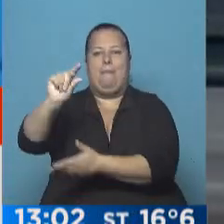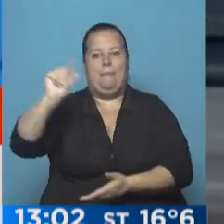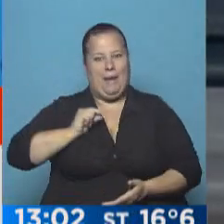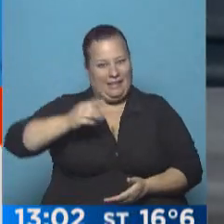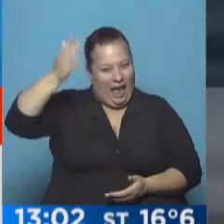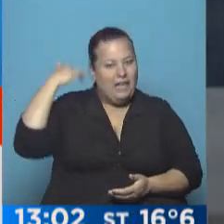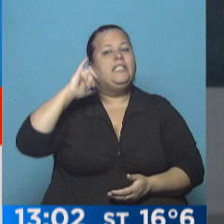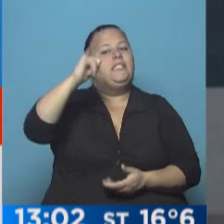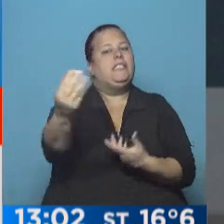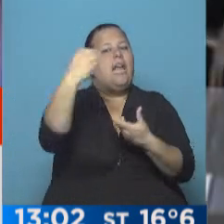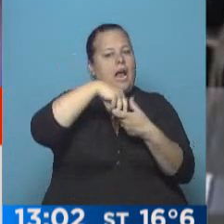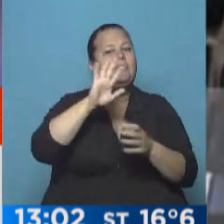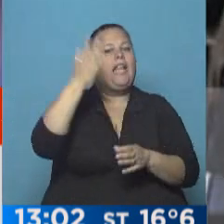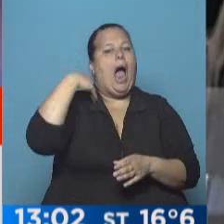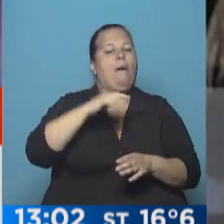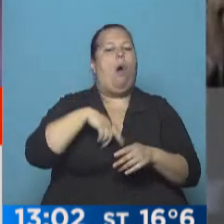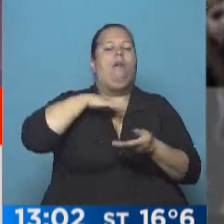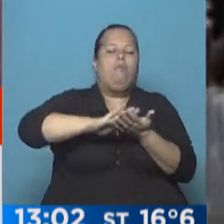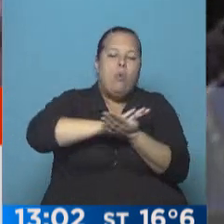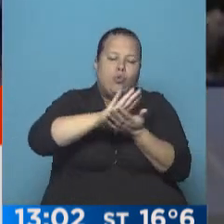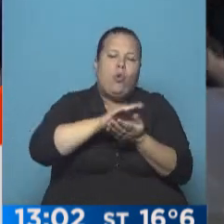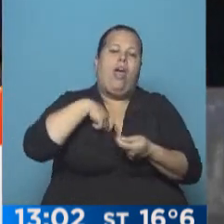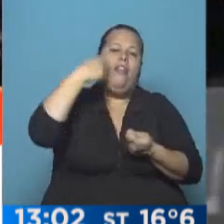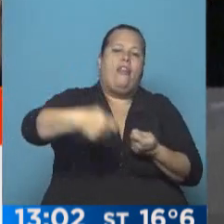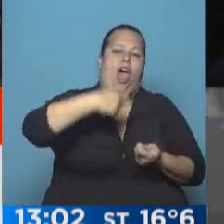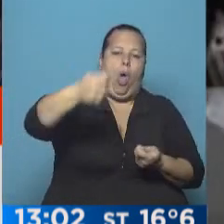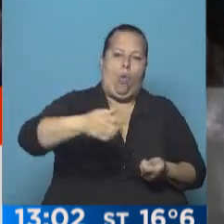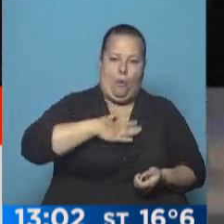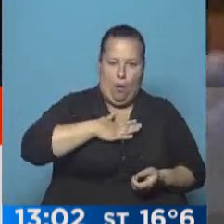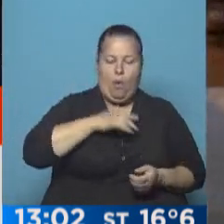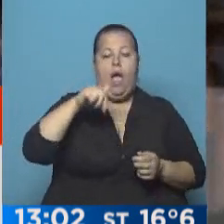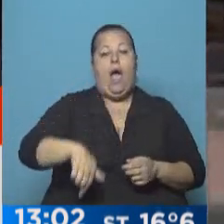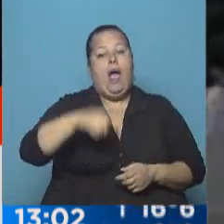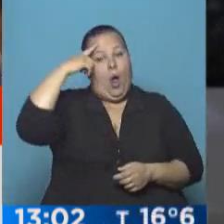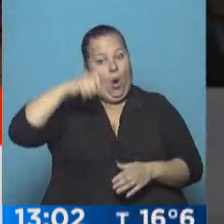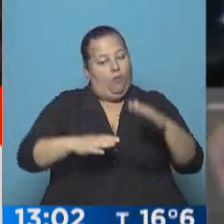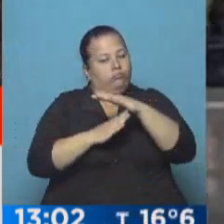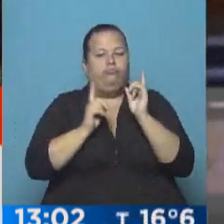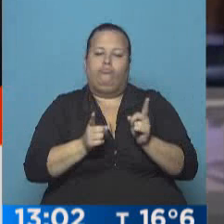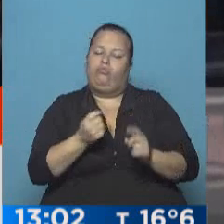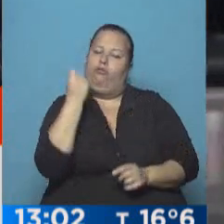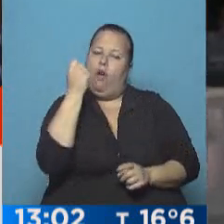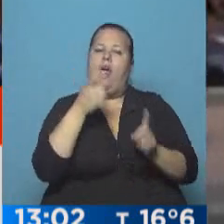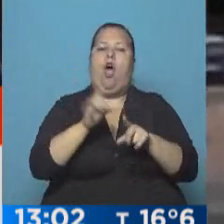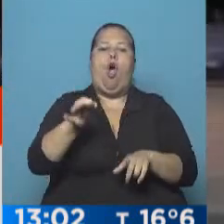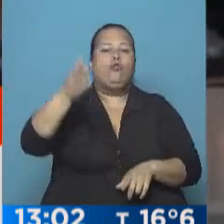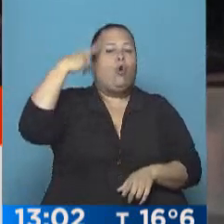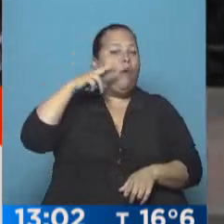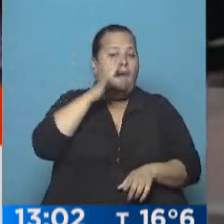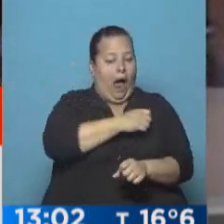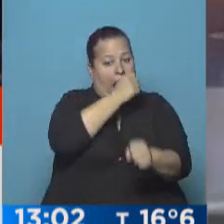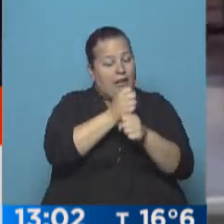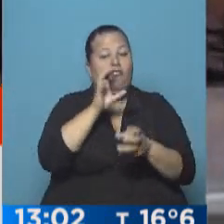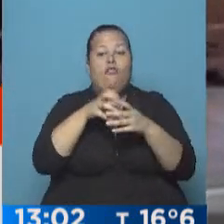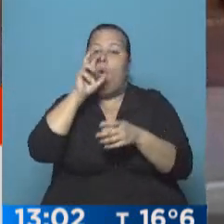que sí participaron en una reestructuración de deuda soberana. De esta manera, la Corte mantuvo la decisión de octubre de 2014 de que